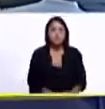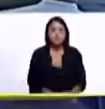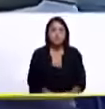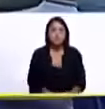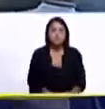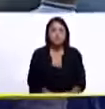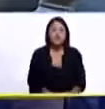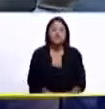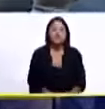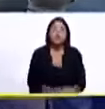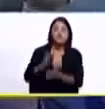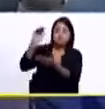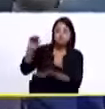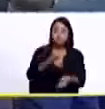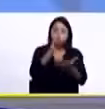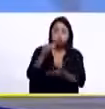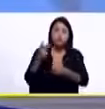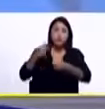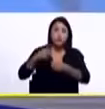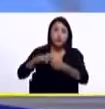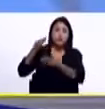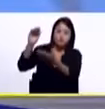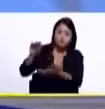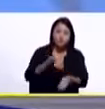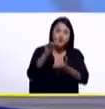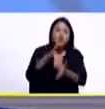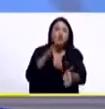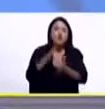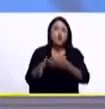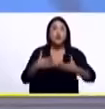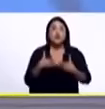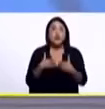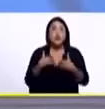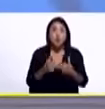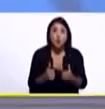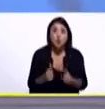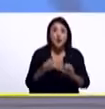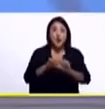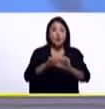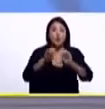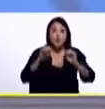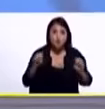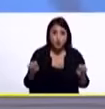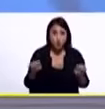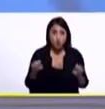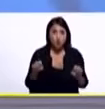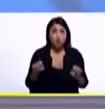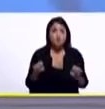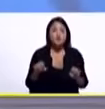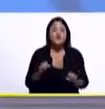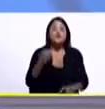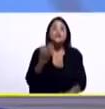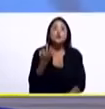ingreso petrolero que se invirtió en vivienda, en salud, en educación, en seguridad social,